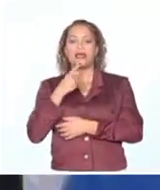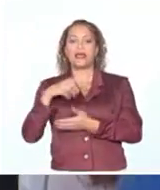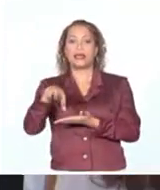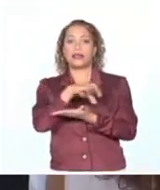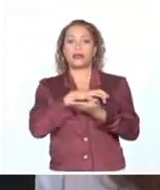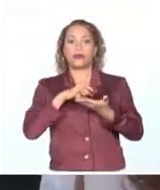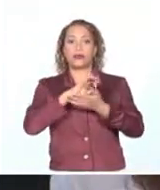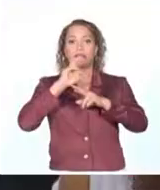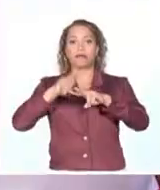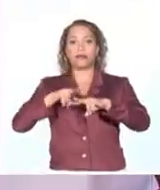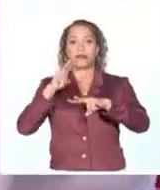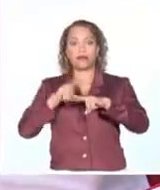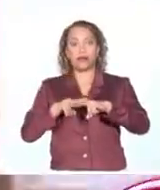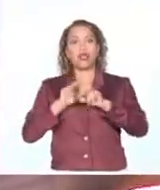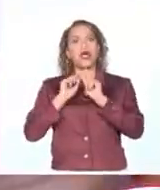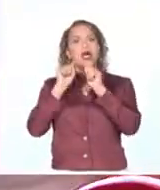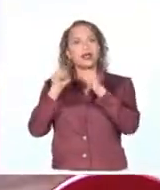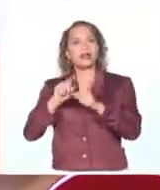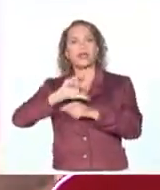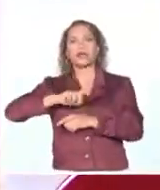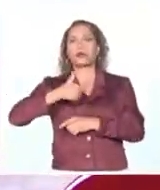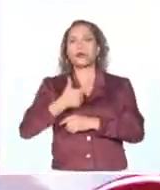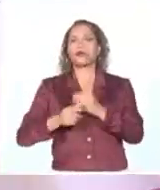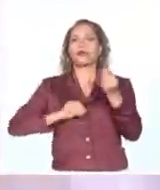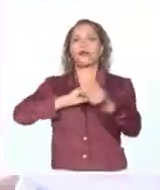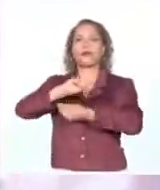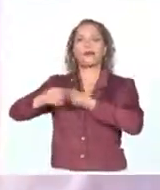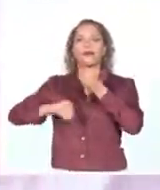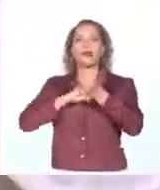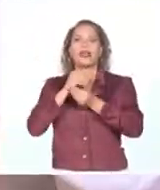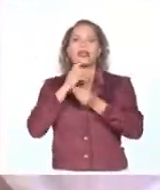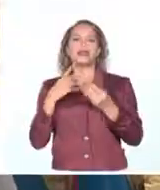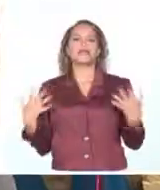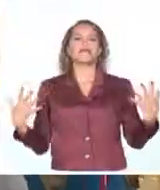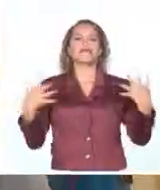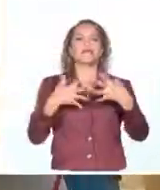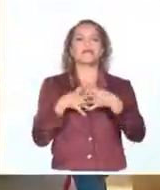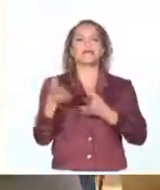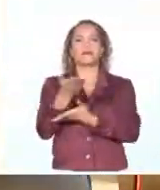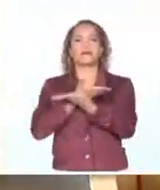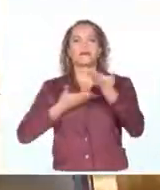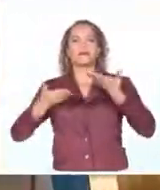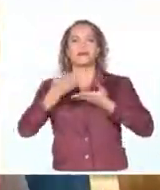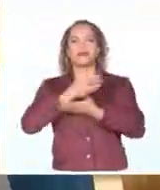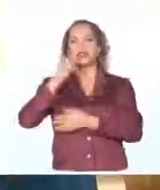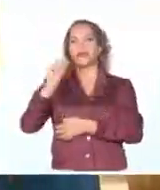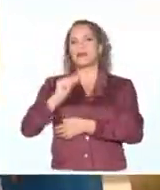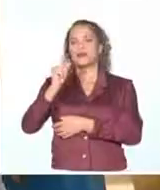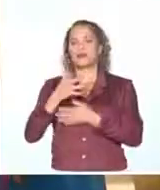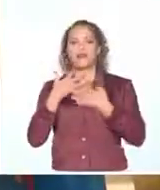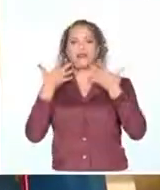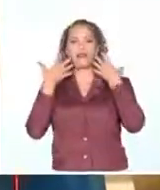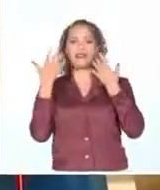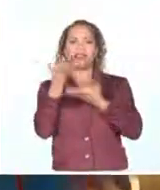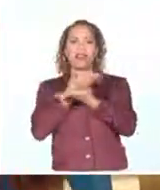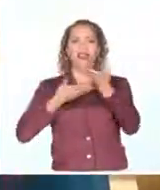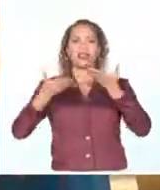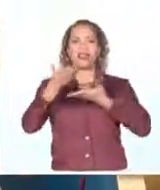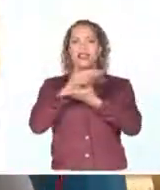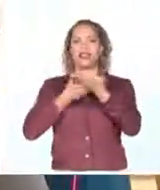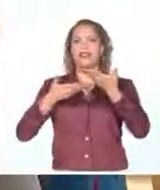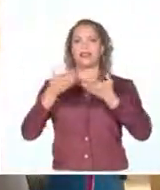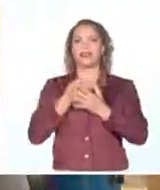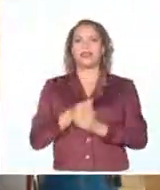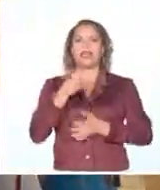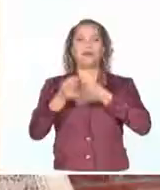mano de Quisicuaba, la cultura se transforma en un puente de conexión interpersonal y de alegrías compartidas. Participan los